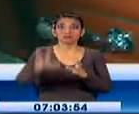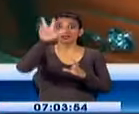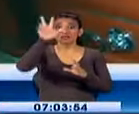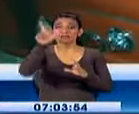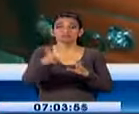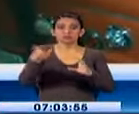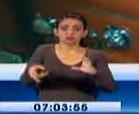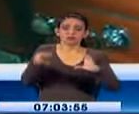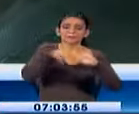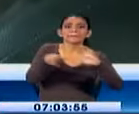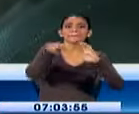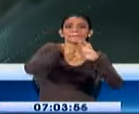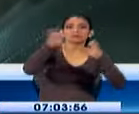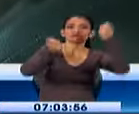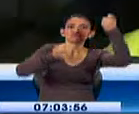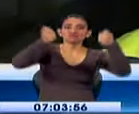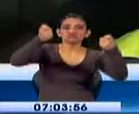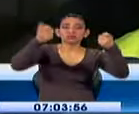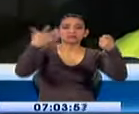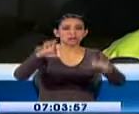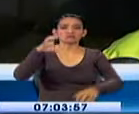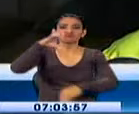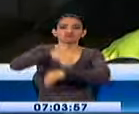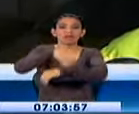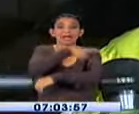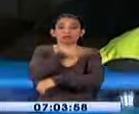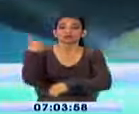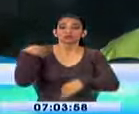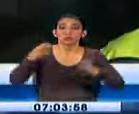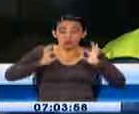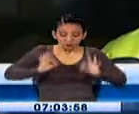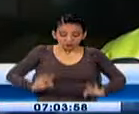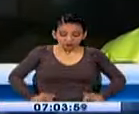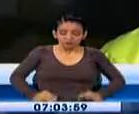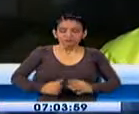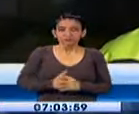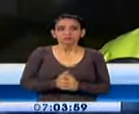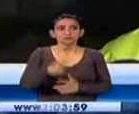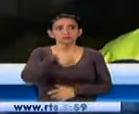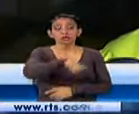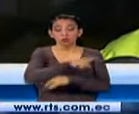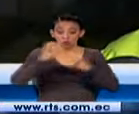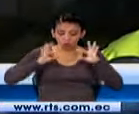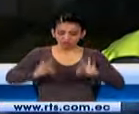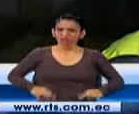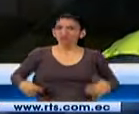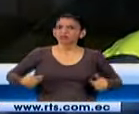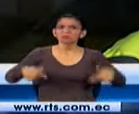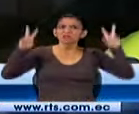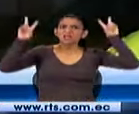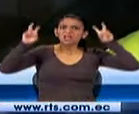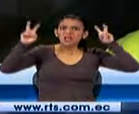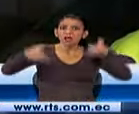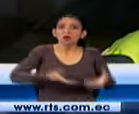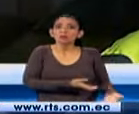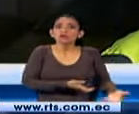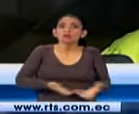ocupantes. Ellos portaban uniformes. 3 ciudadanos, aparentemente miembros del cuerpo de bomberos.